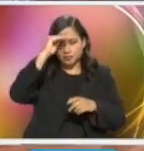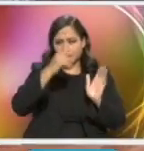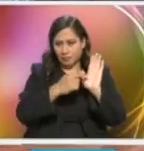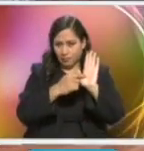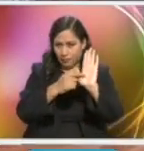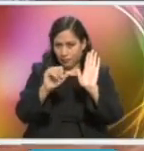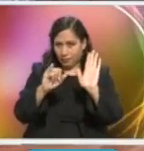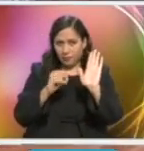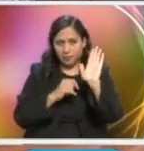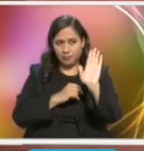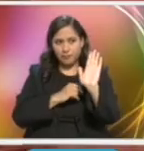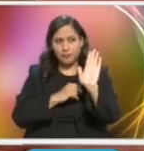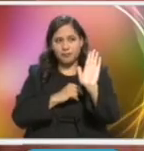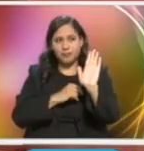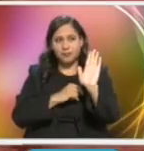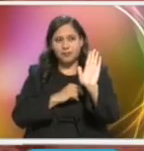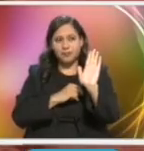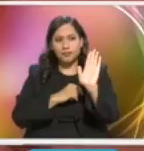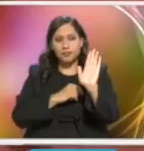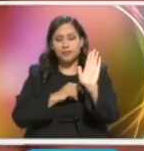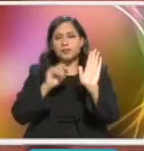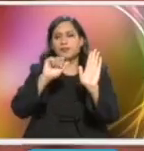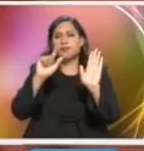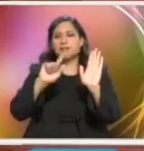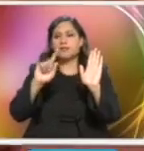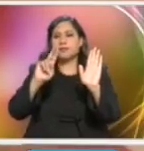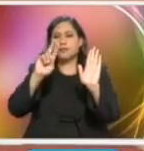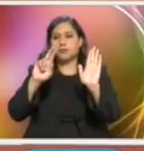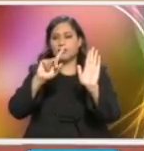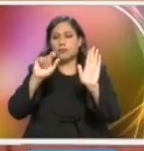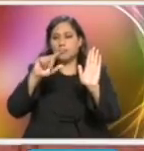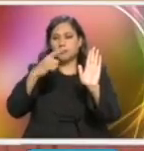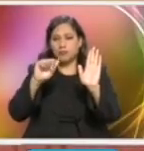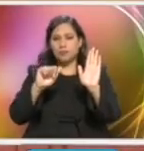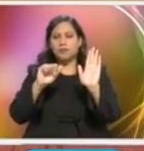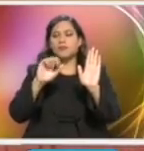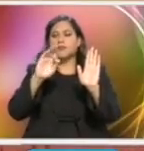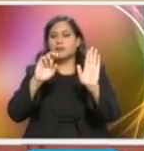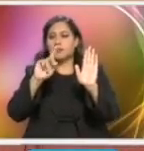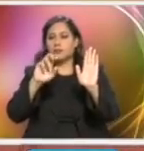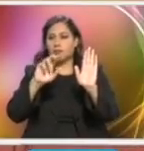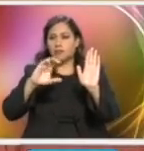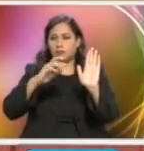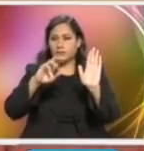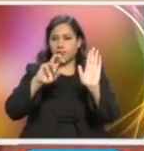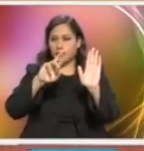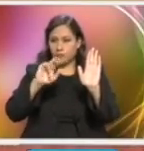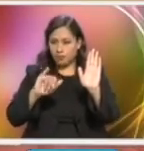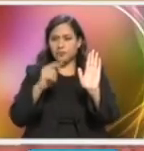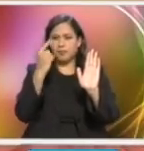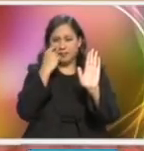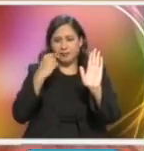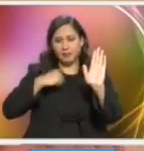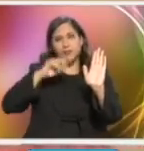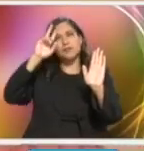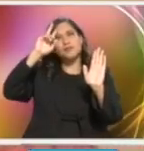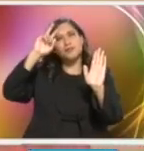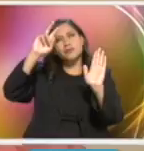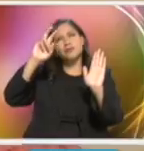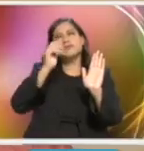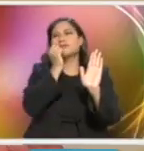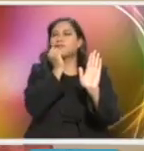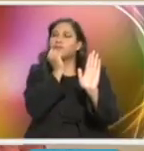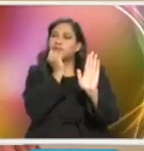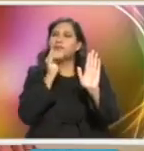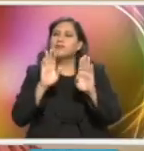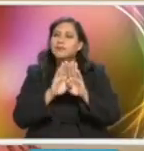ver. Aquí la dejo. Con Azur Ságada y Fernanda Echevarría. Y bueno, yo lo que me imaginaba es como si